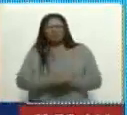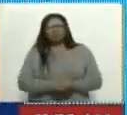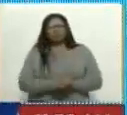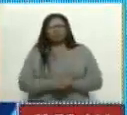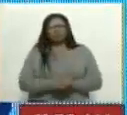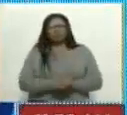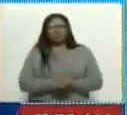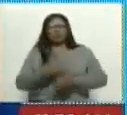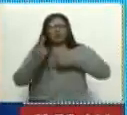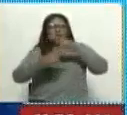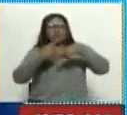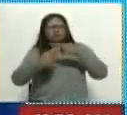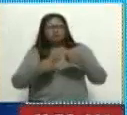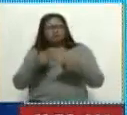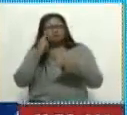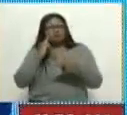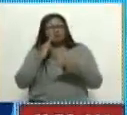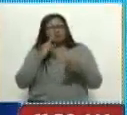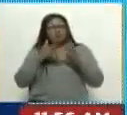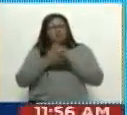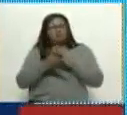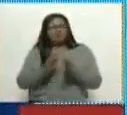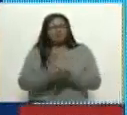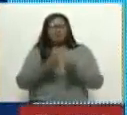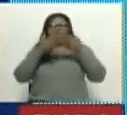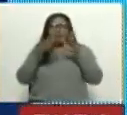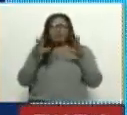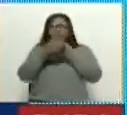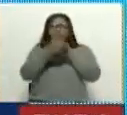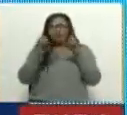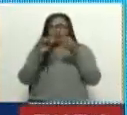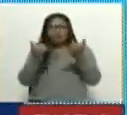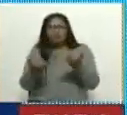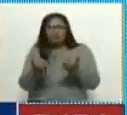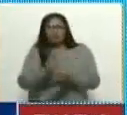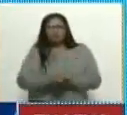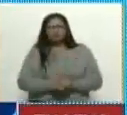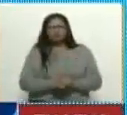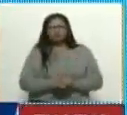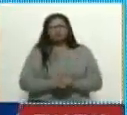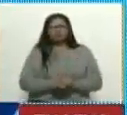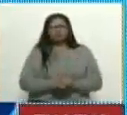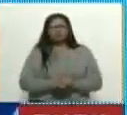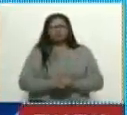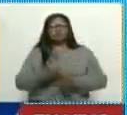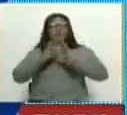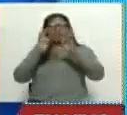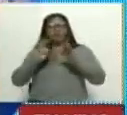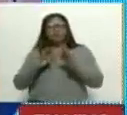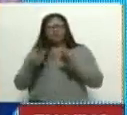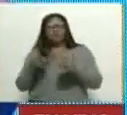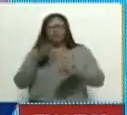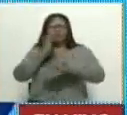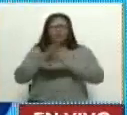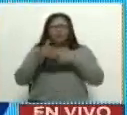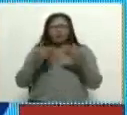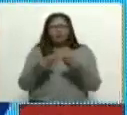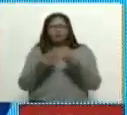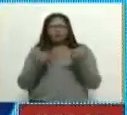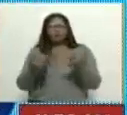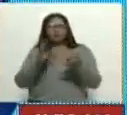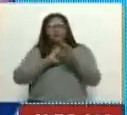en revolución hablar de democracia en la revolución de Chávez nos obliga a ir directamente a la